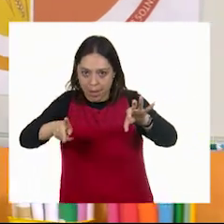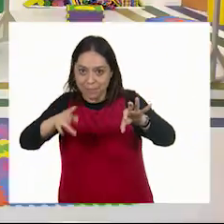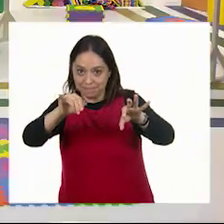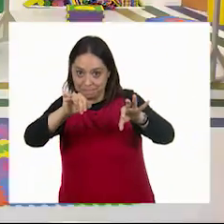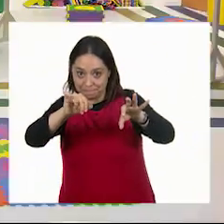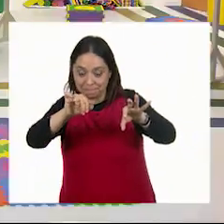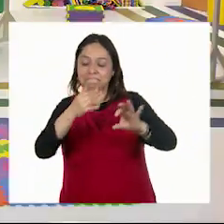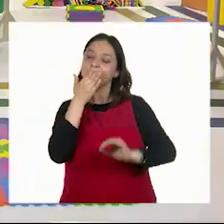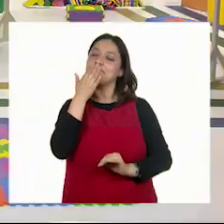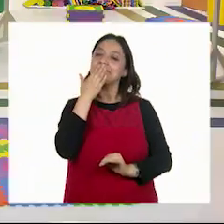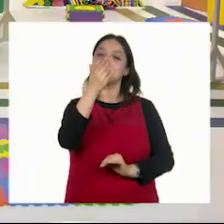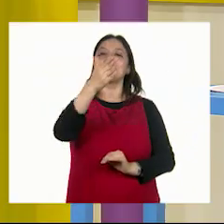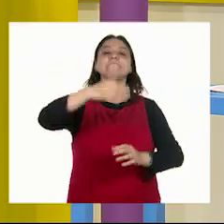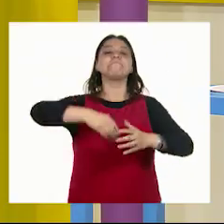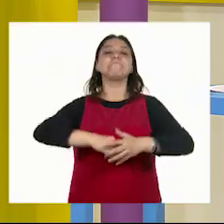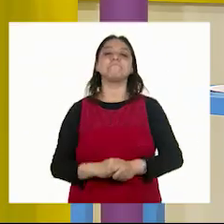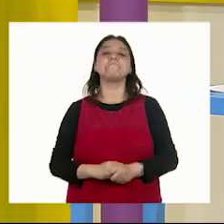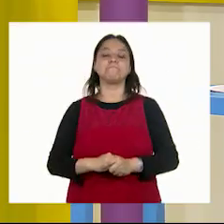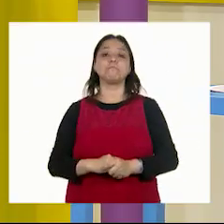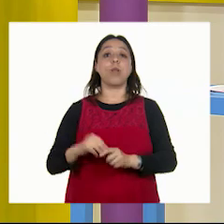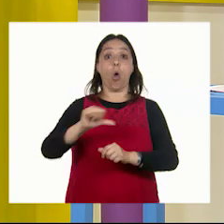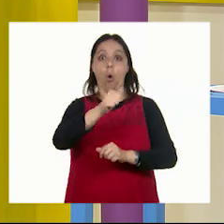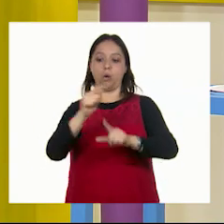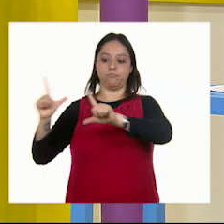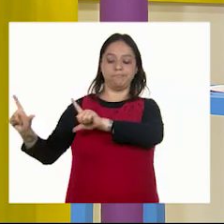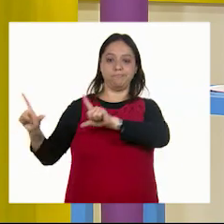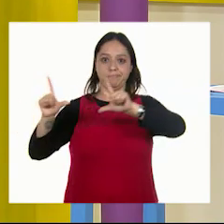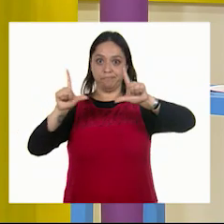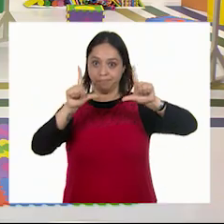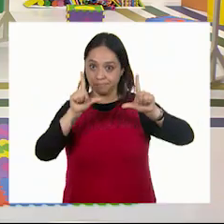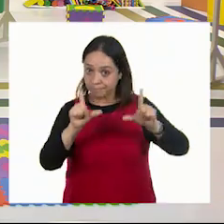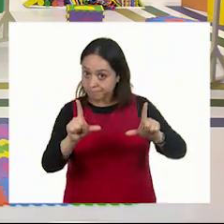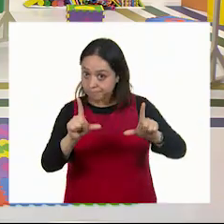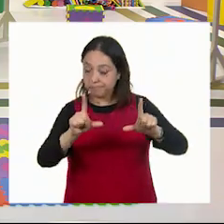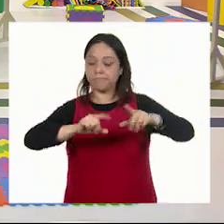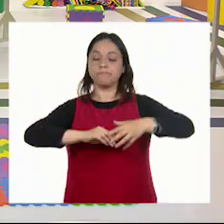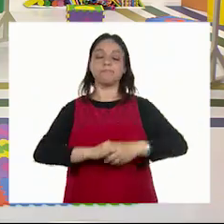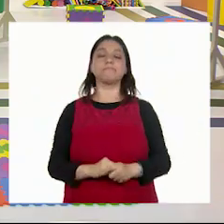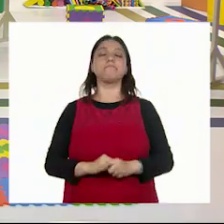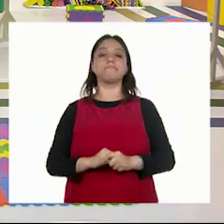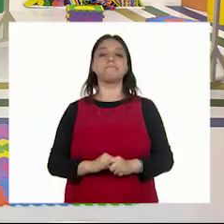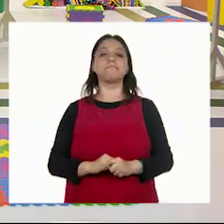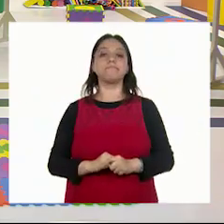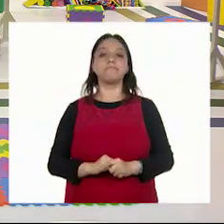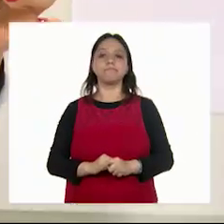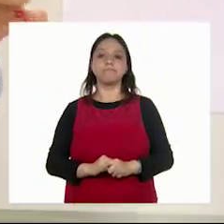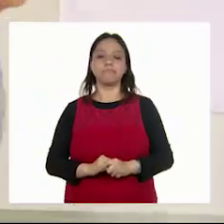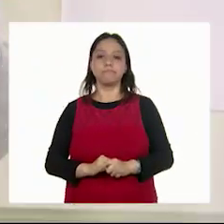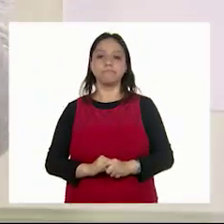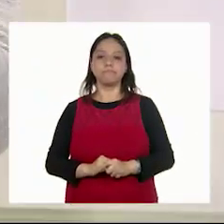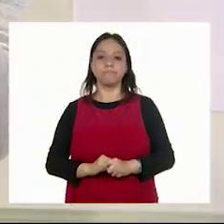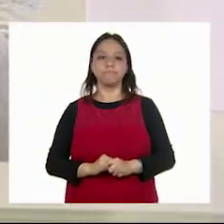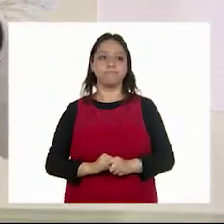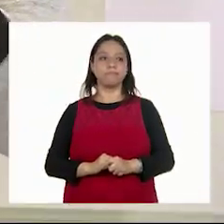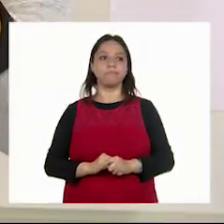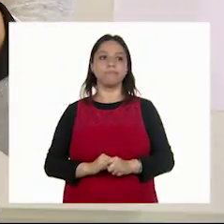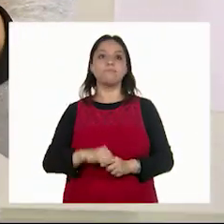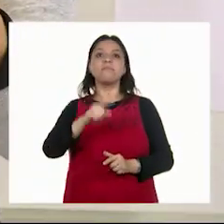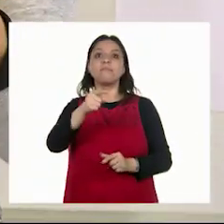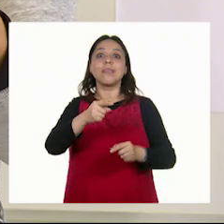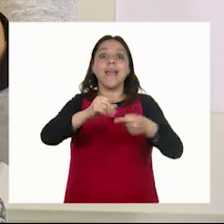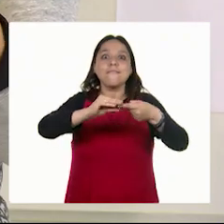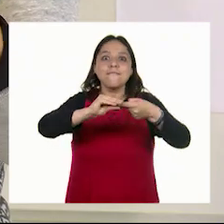Muy bien. Lo siguiente que nos toca es... ¡Mmm! ¡Los